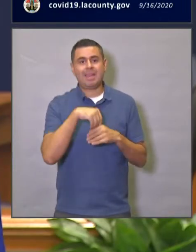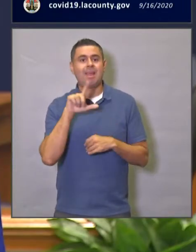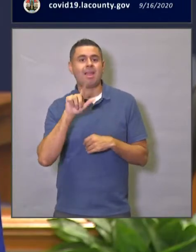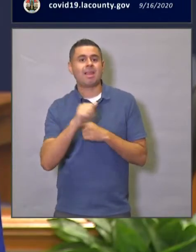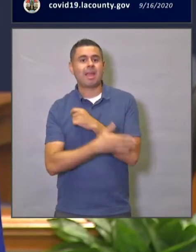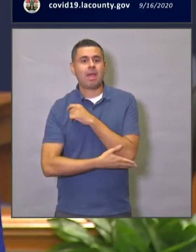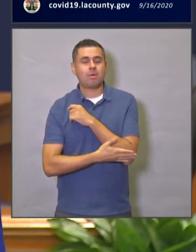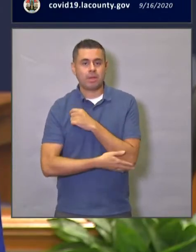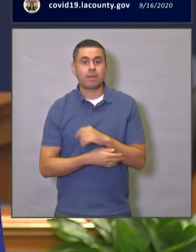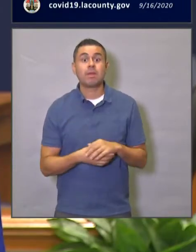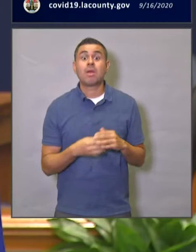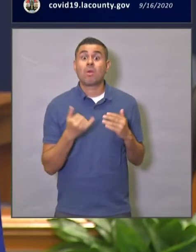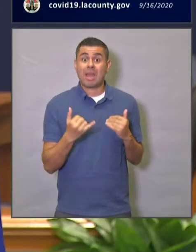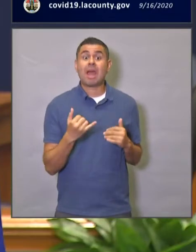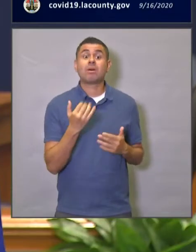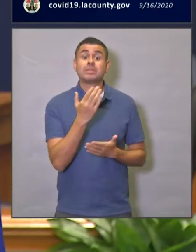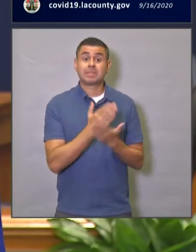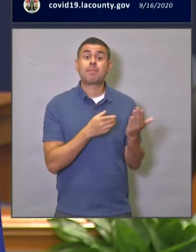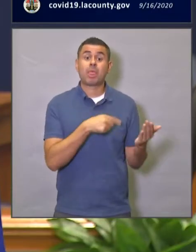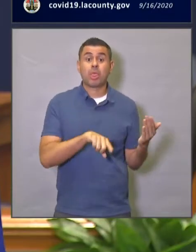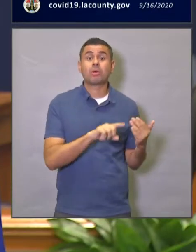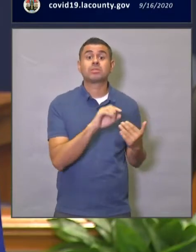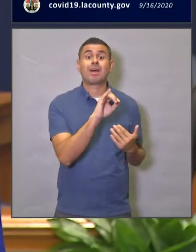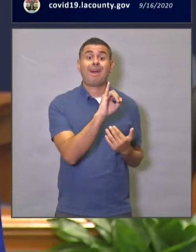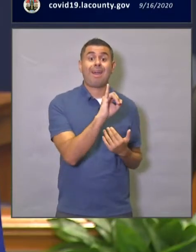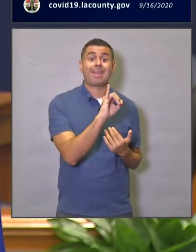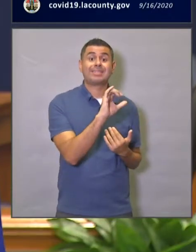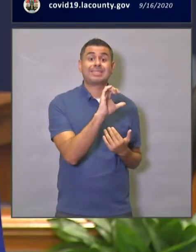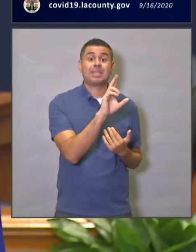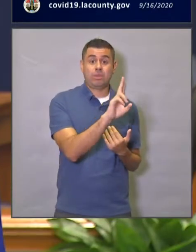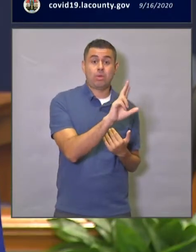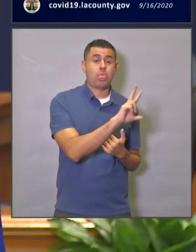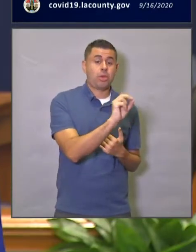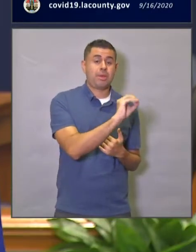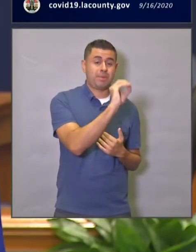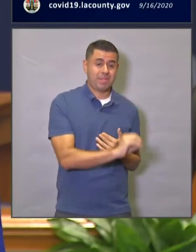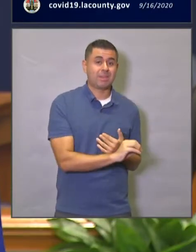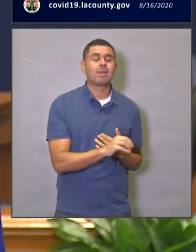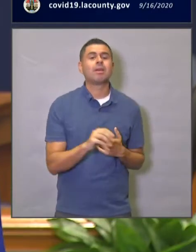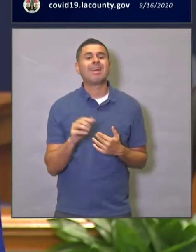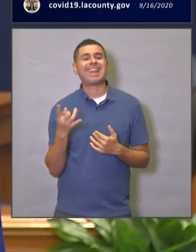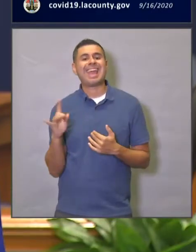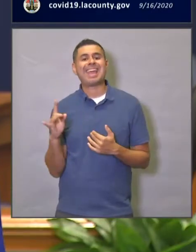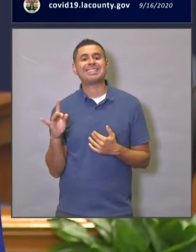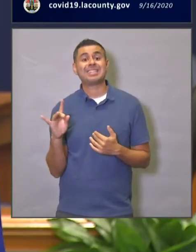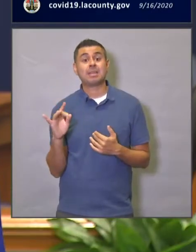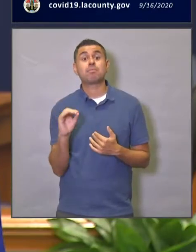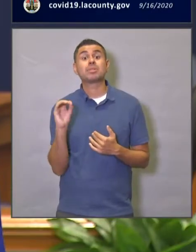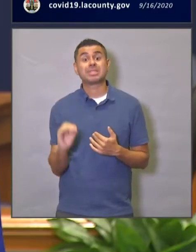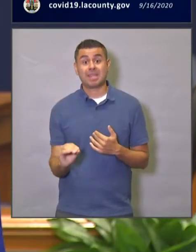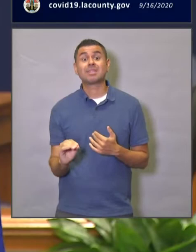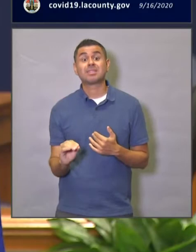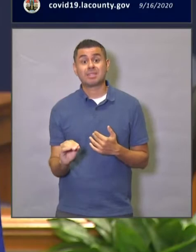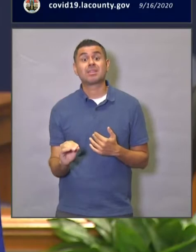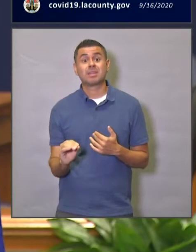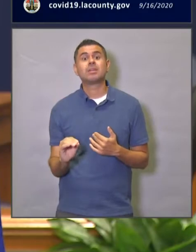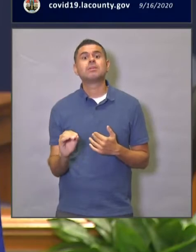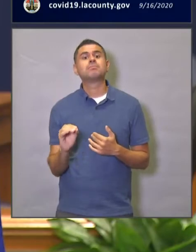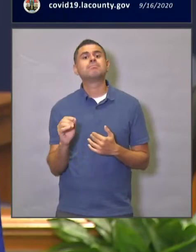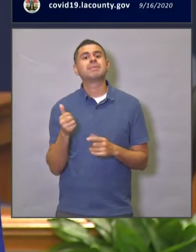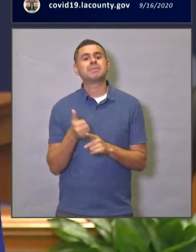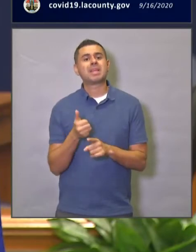en unidades de cuidados intensivos y el 18% de casos está utilizando